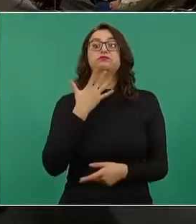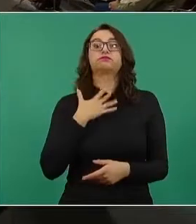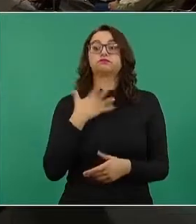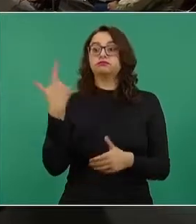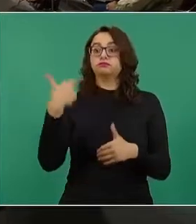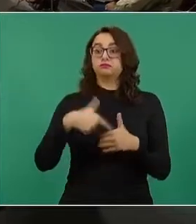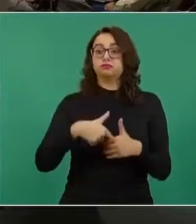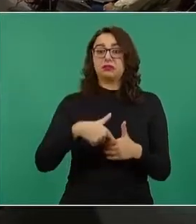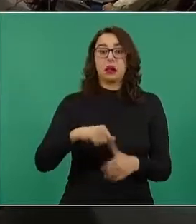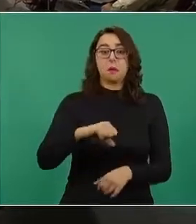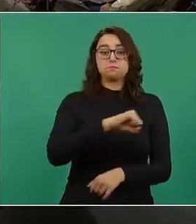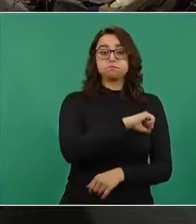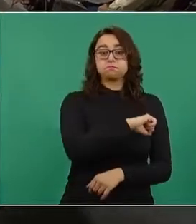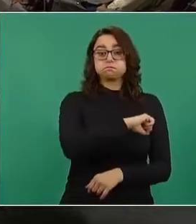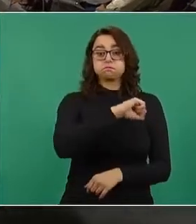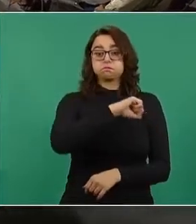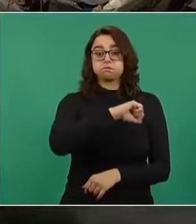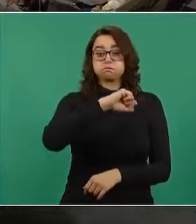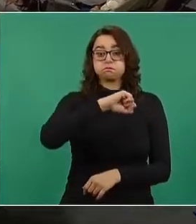gasolina